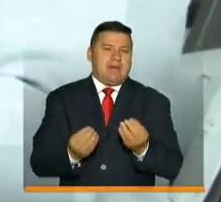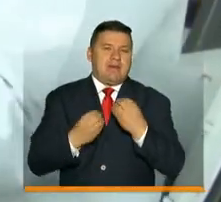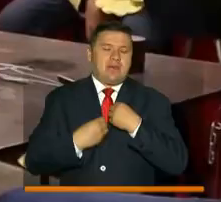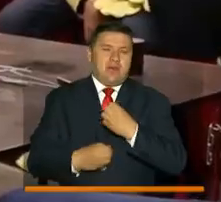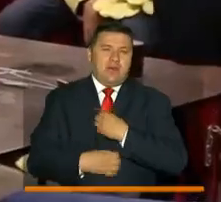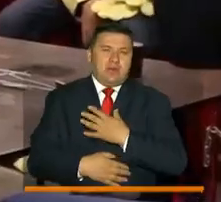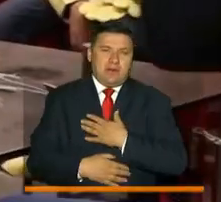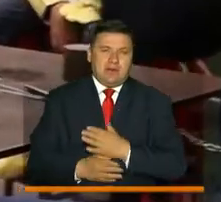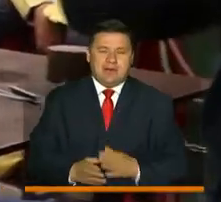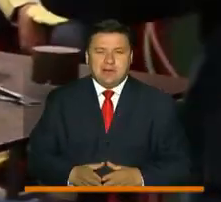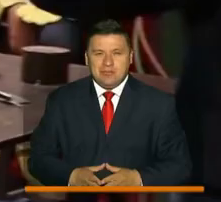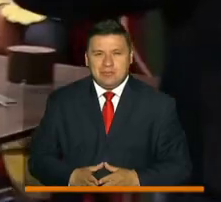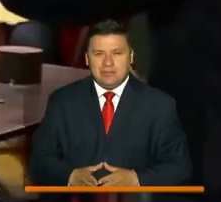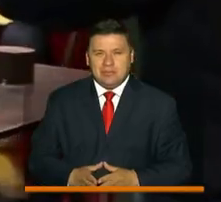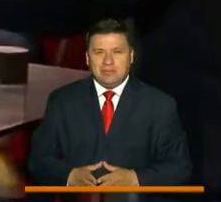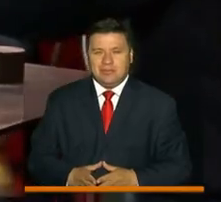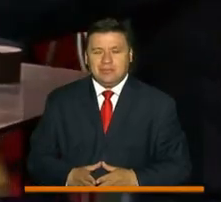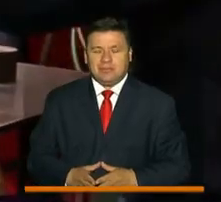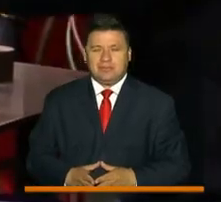oportunidad.